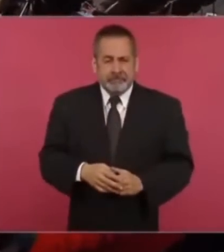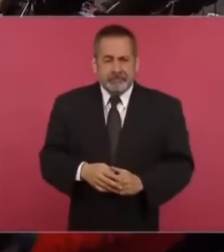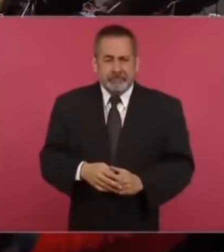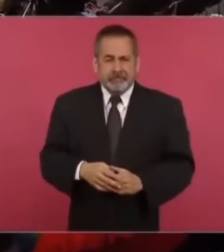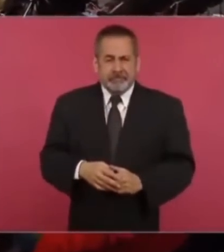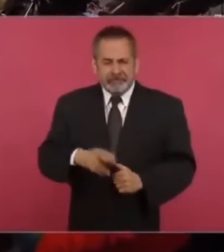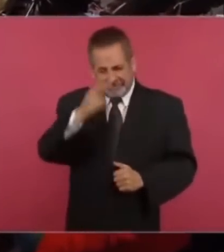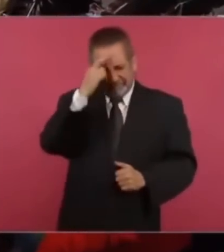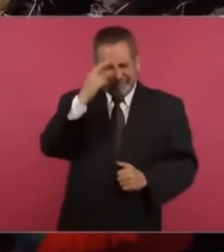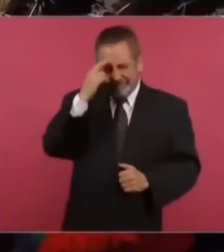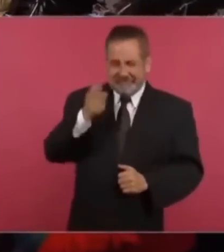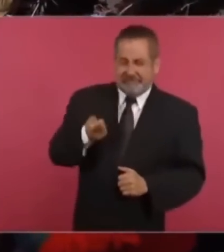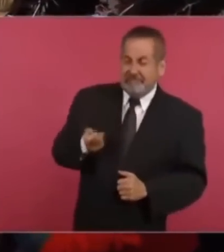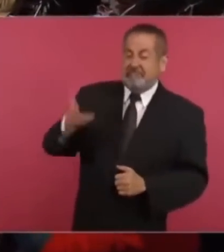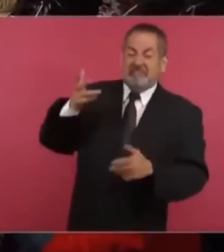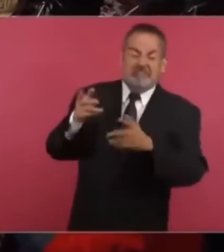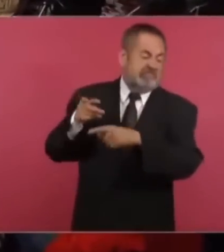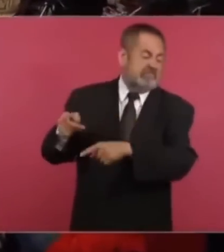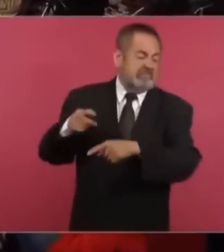nacos,